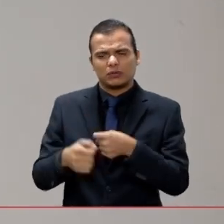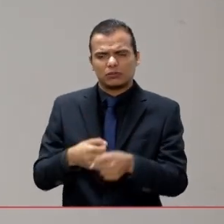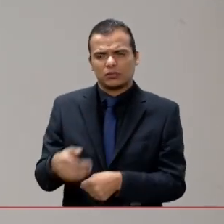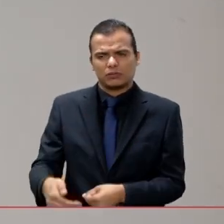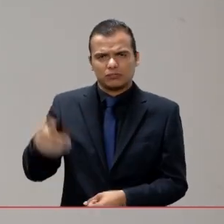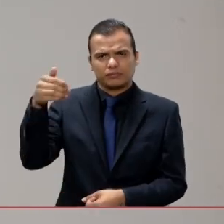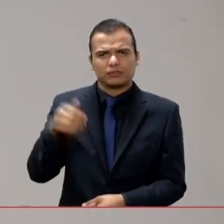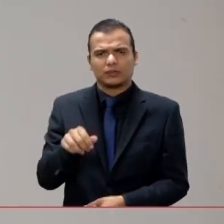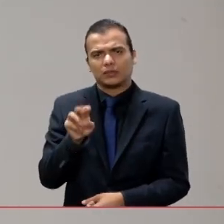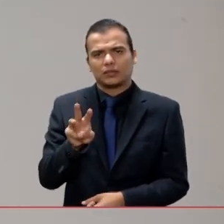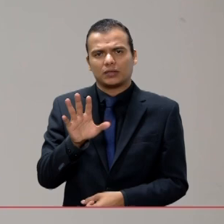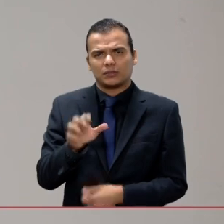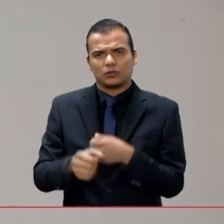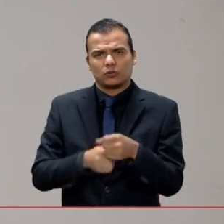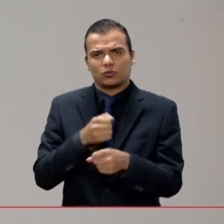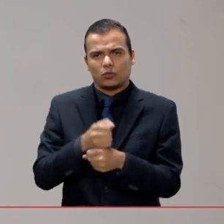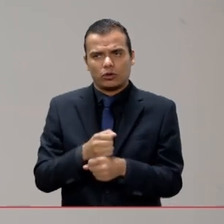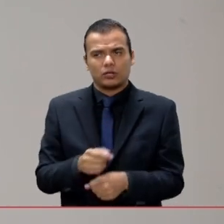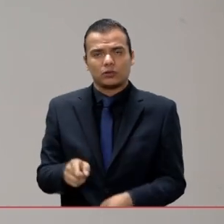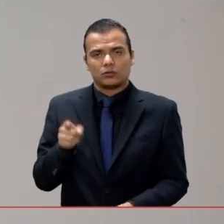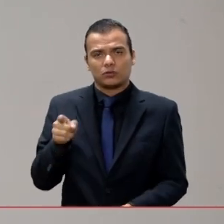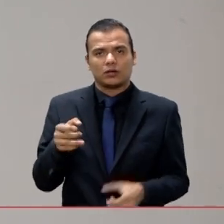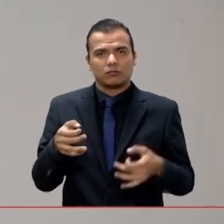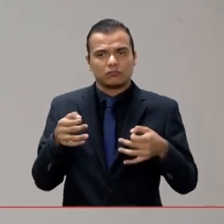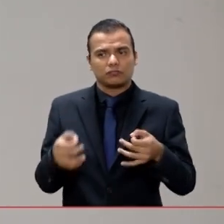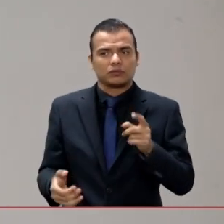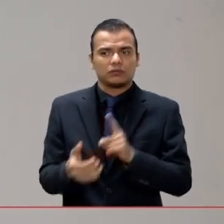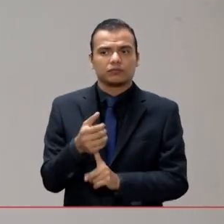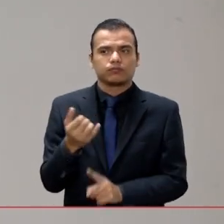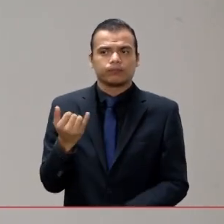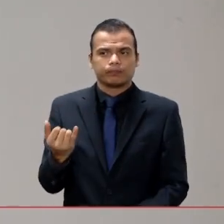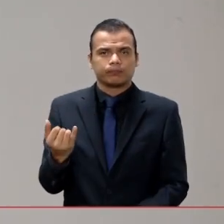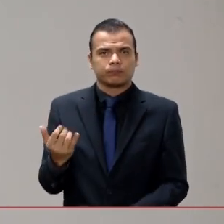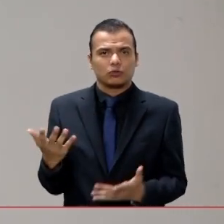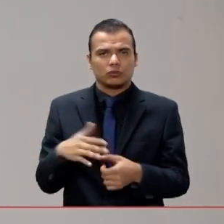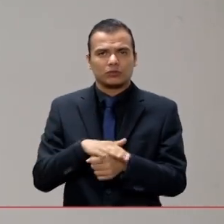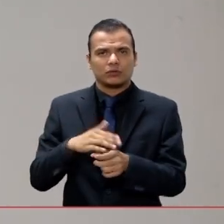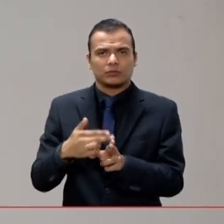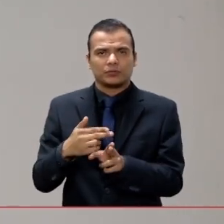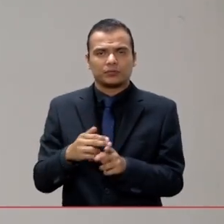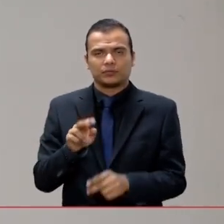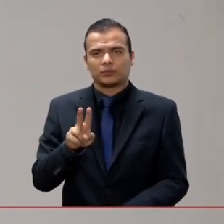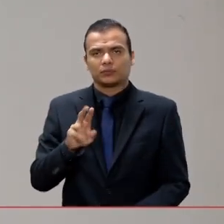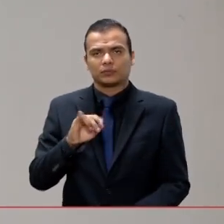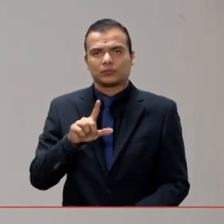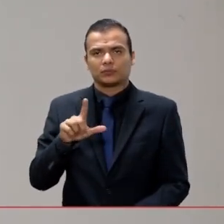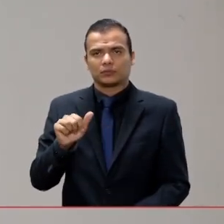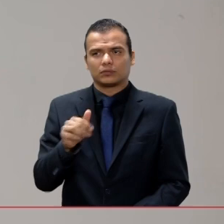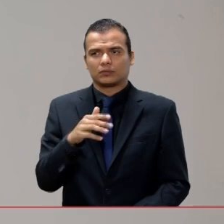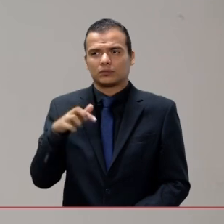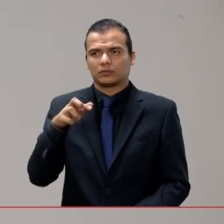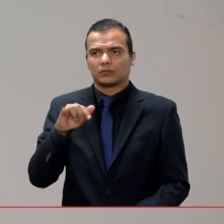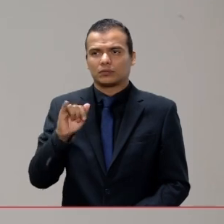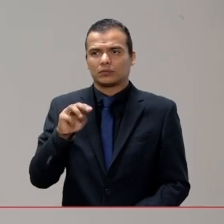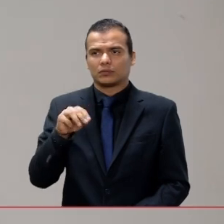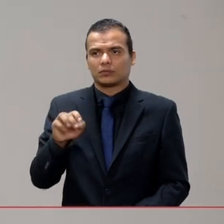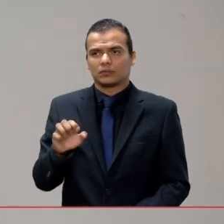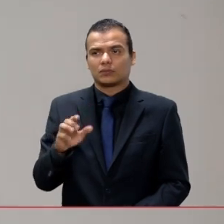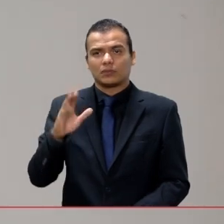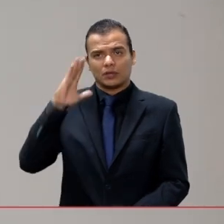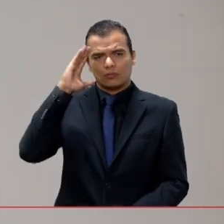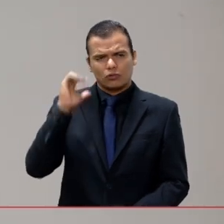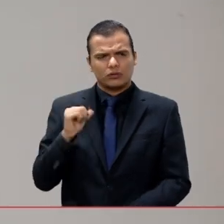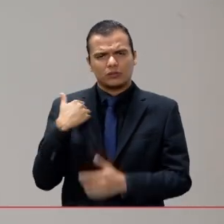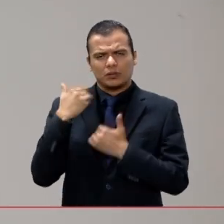años, el cual es encontrado cerca del barrio Villapime, y en este momento también se encuentra la Policía Nacional realizando